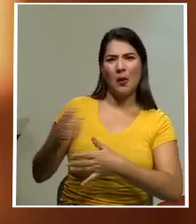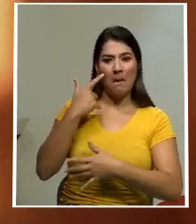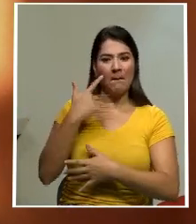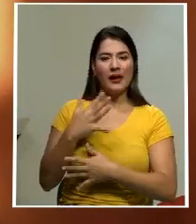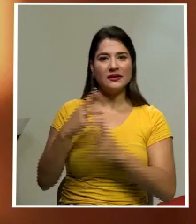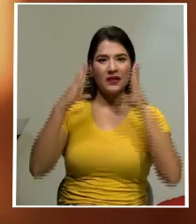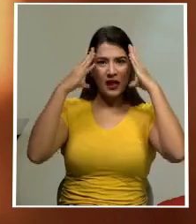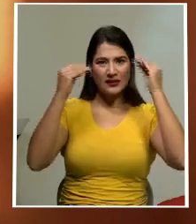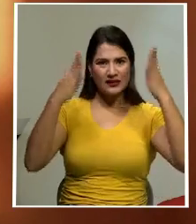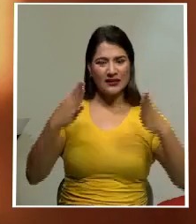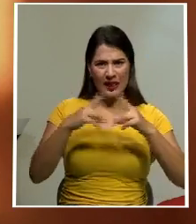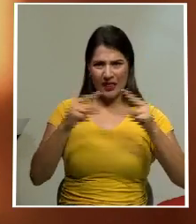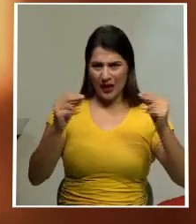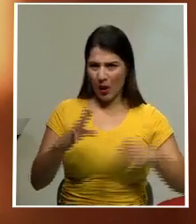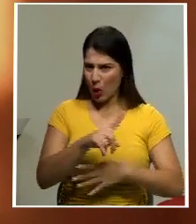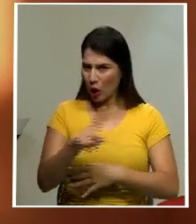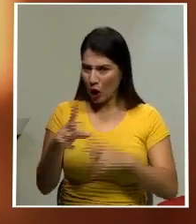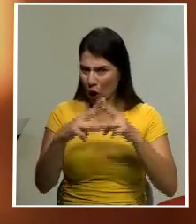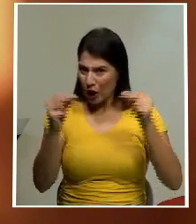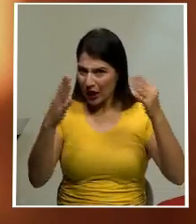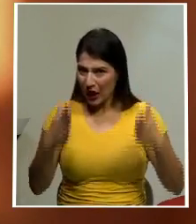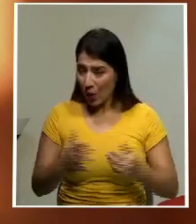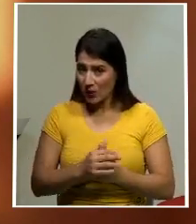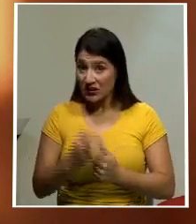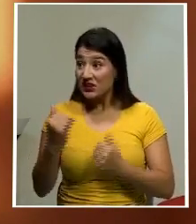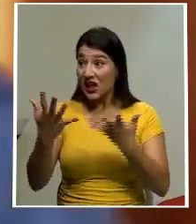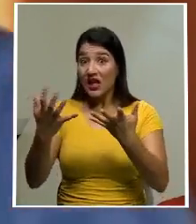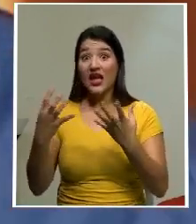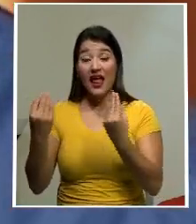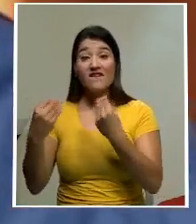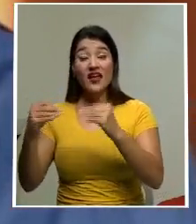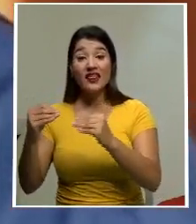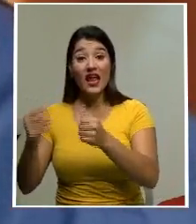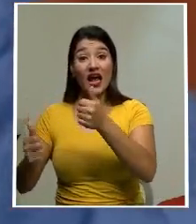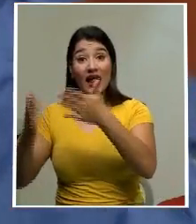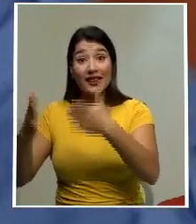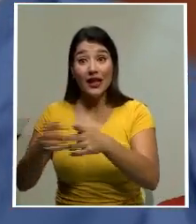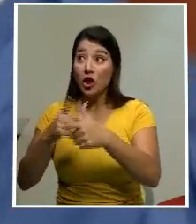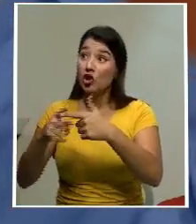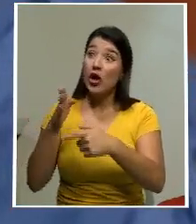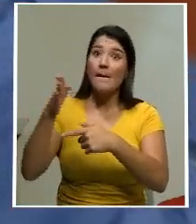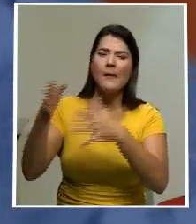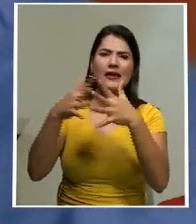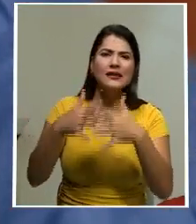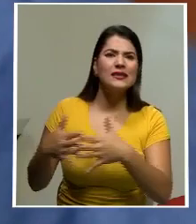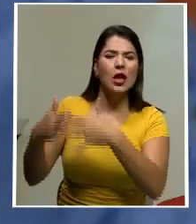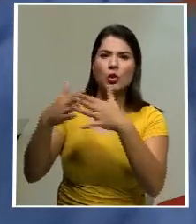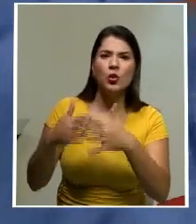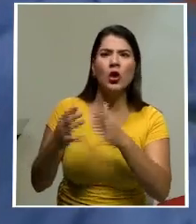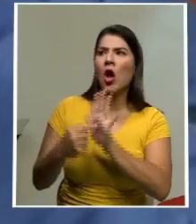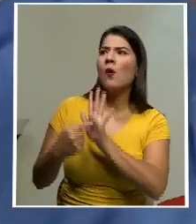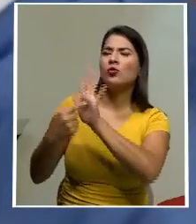nicaragüense. Si quiere vender candidatos, que los vaya a vender a los Estados Unidos, candidatos